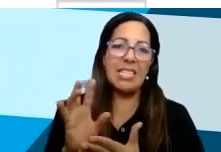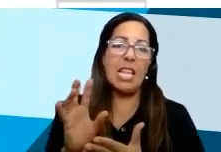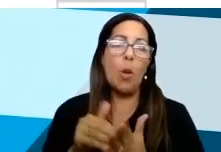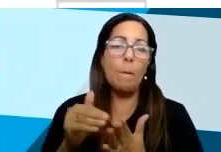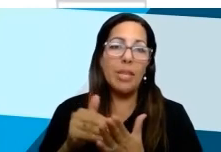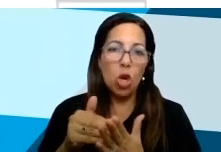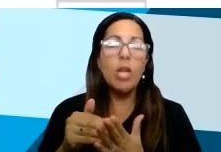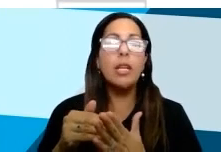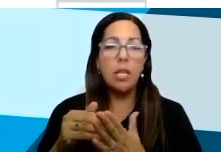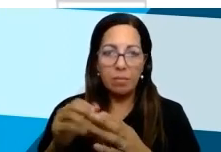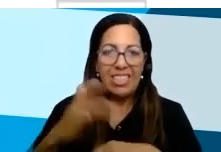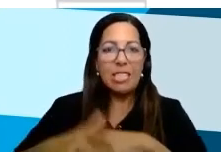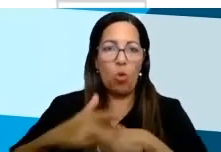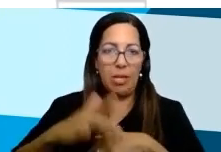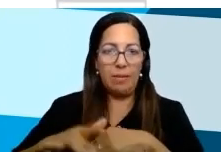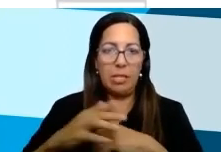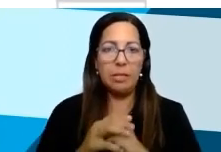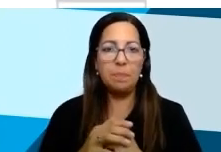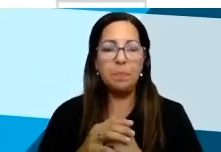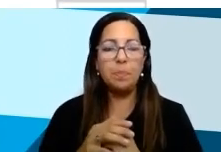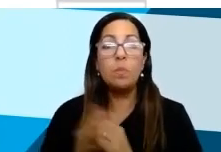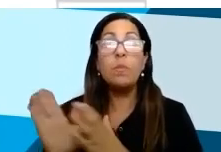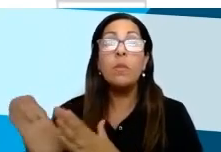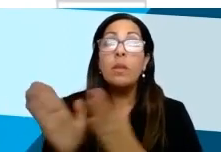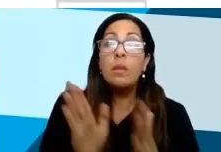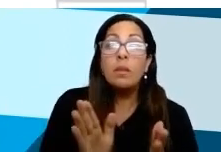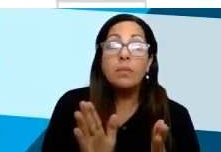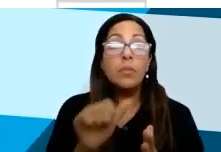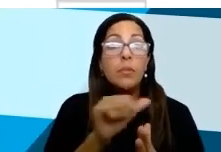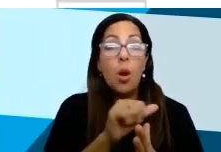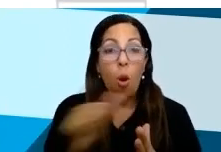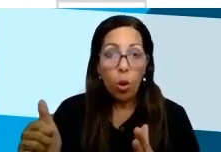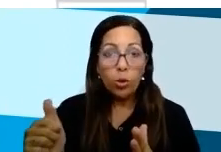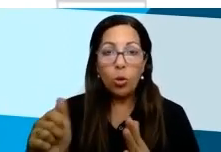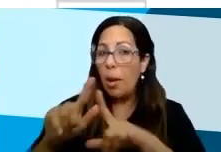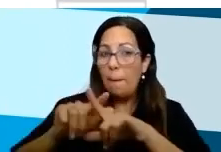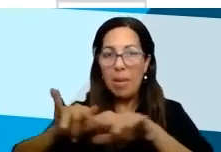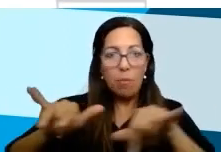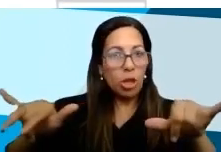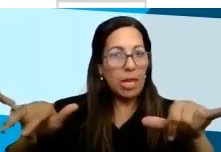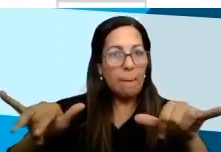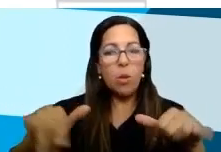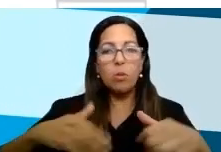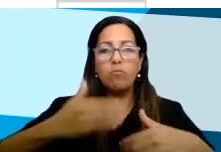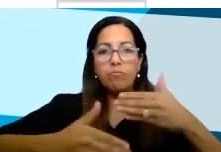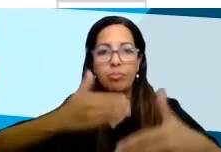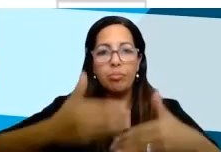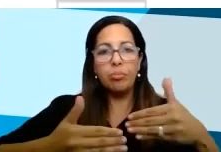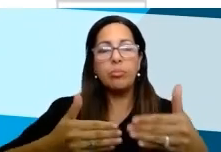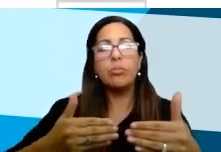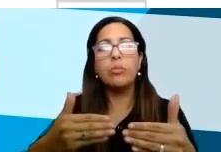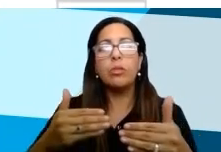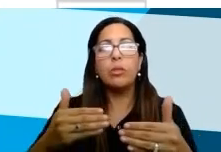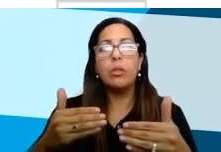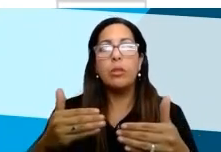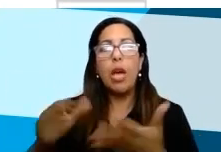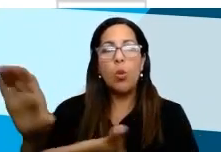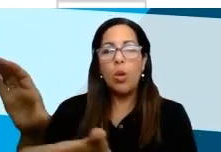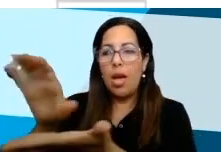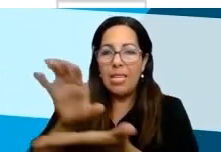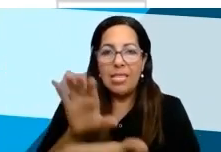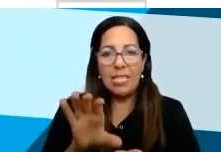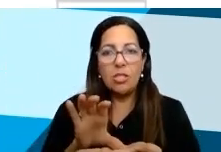dólares. Otro proceso que estamos trabajando paralelamente en una asignación de necesidad